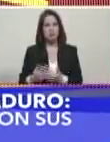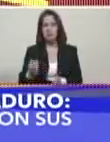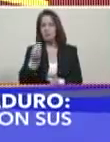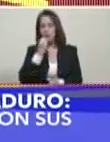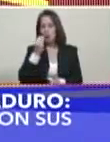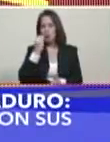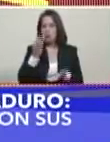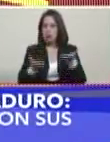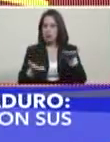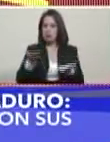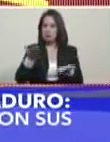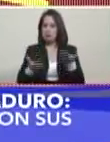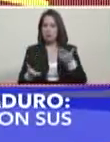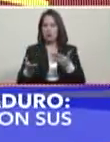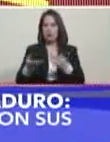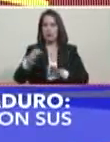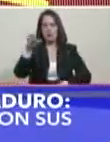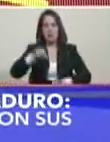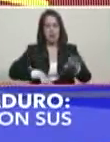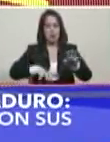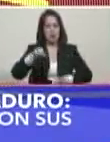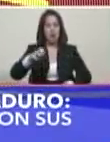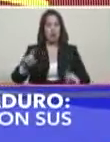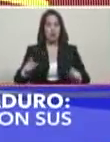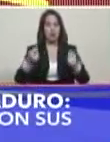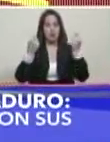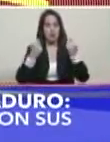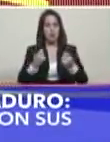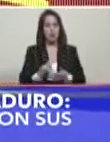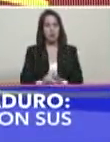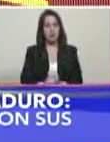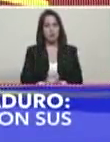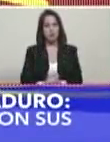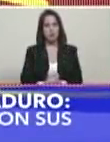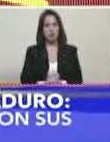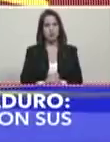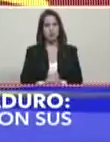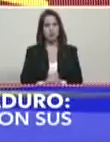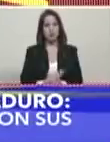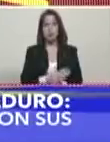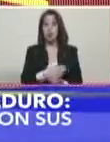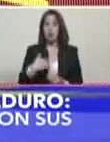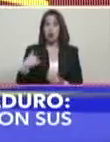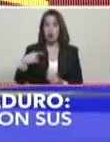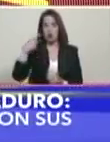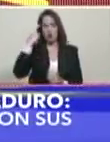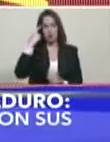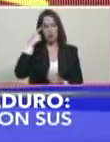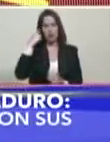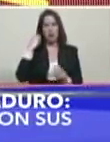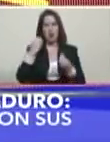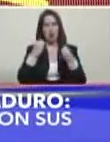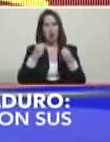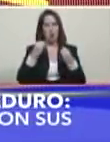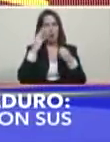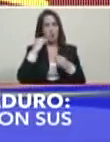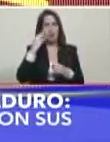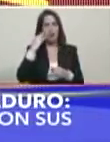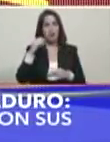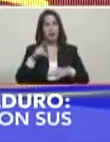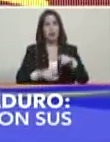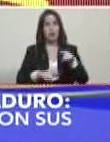de animales que hemos recuperado. Yo quisiera saber cómo se dio esta experiencia con la